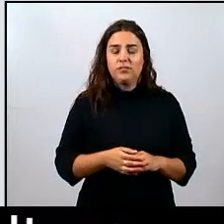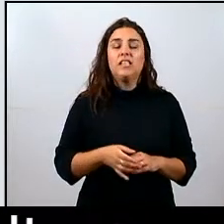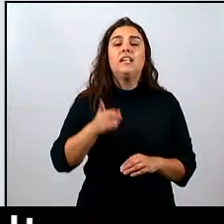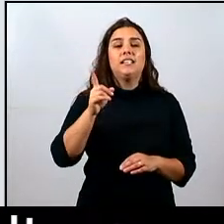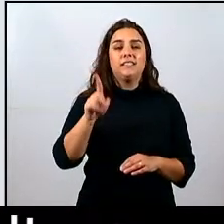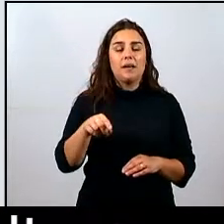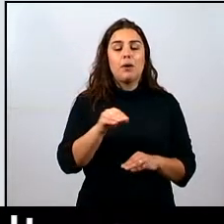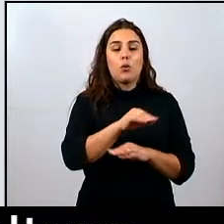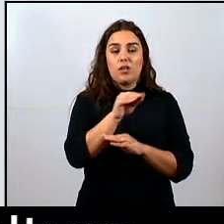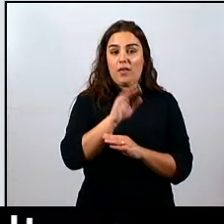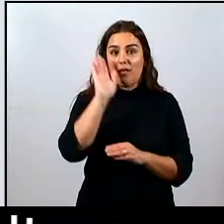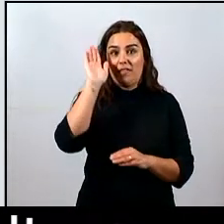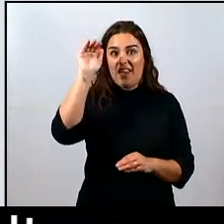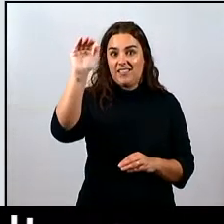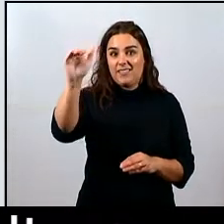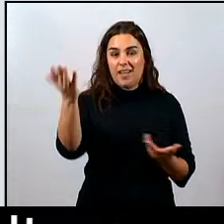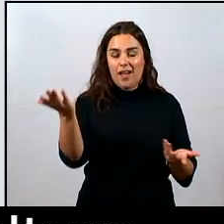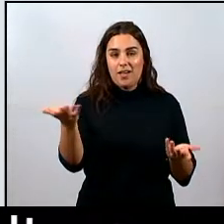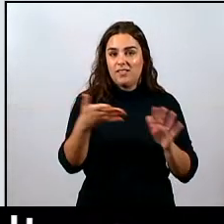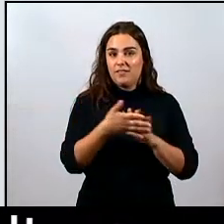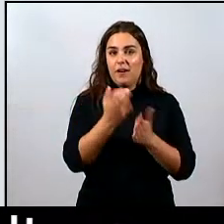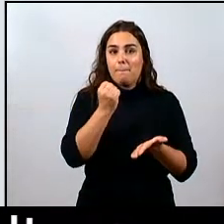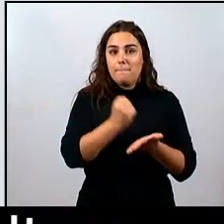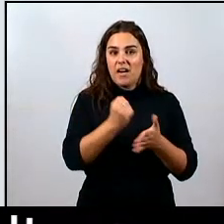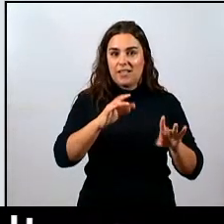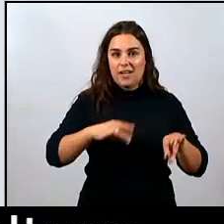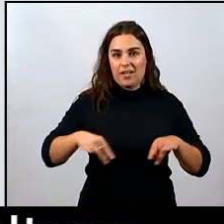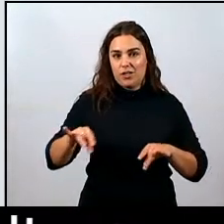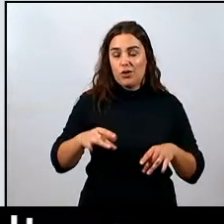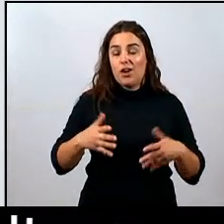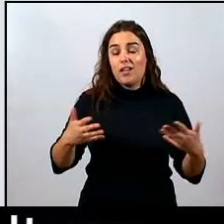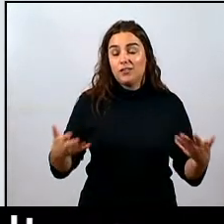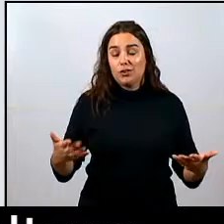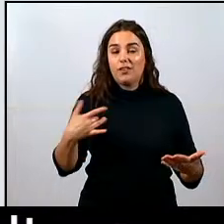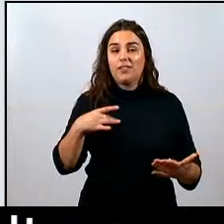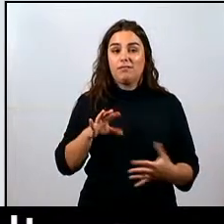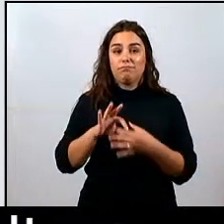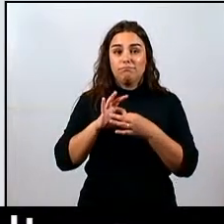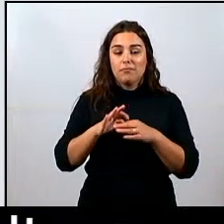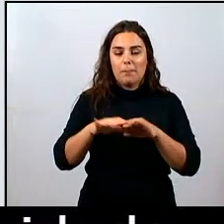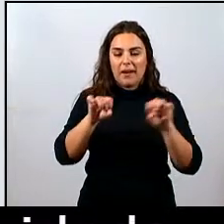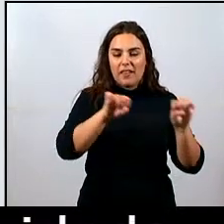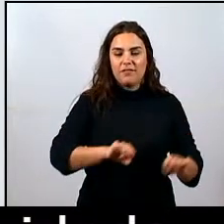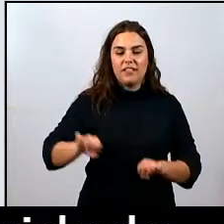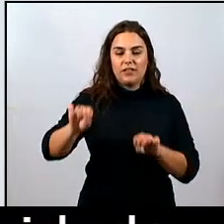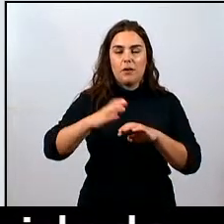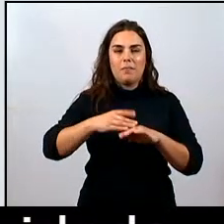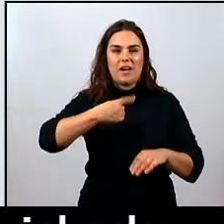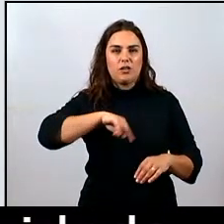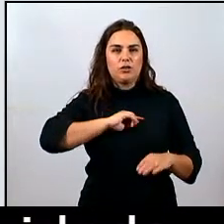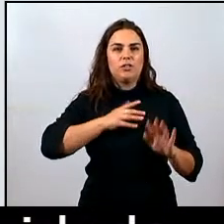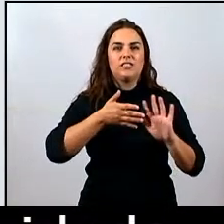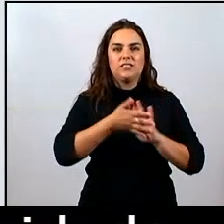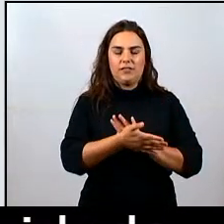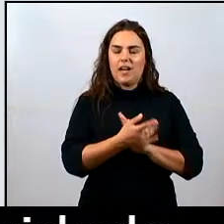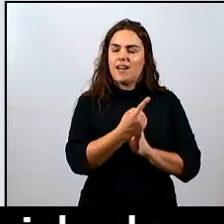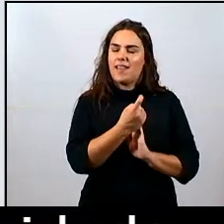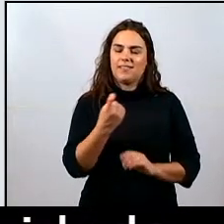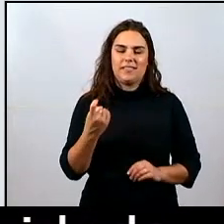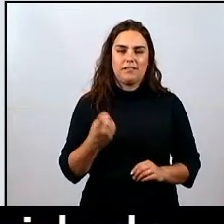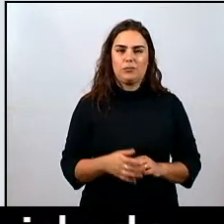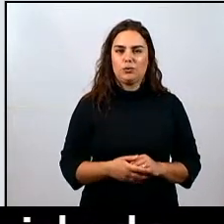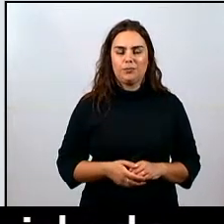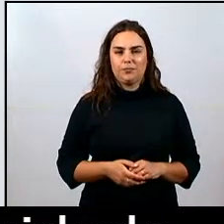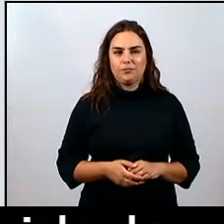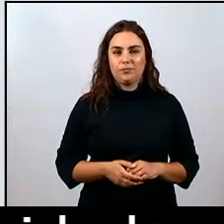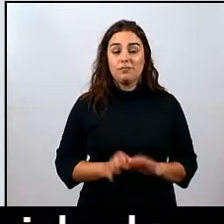de nuestra dehesa, que es un emblema de nuestra región. Por tanto, aliarnos en su defensa para nosotros es más que una necesidad.